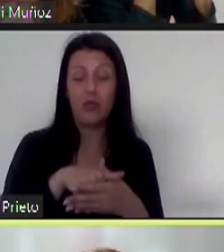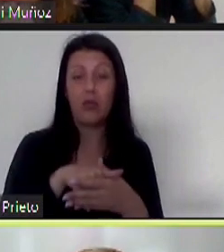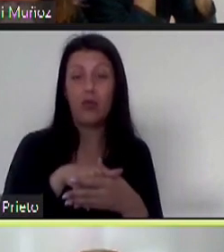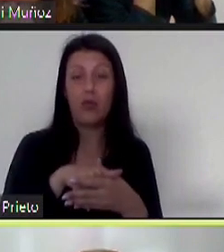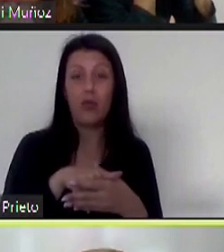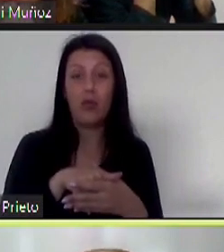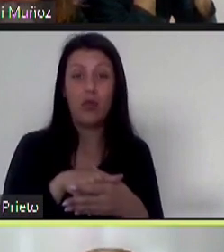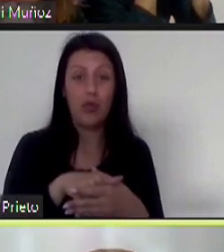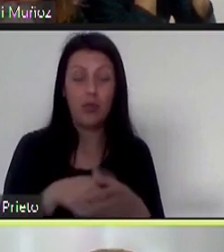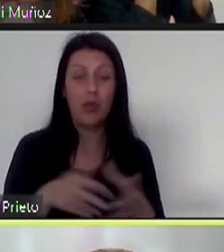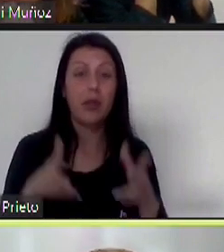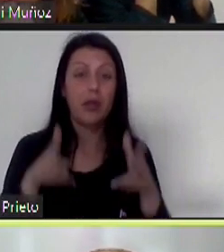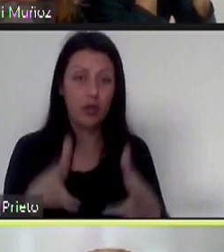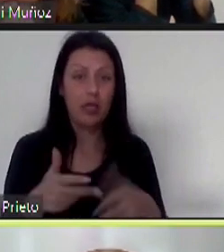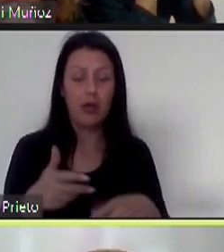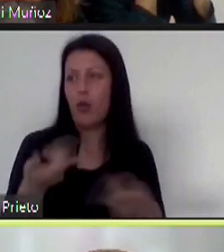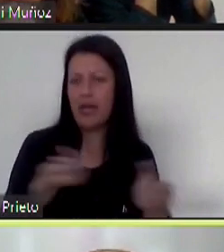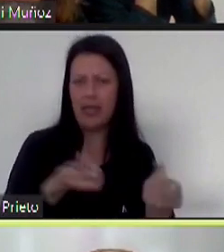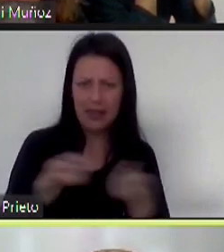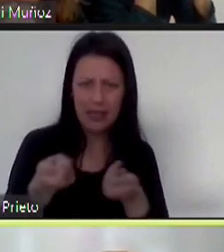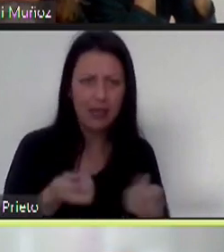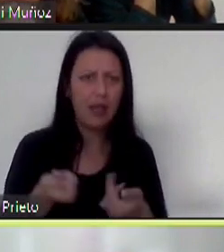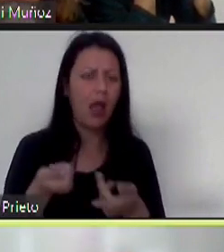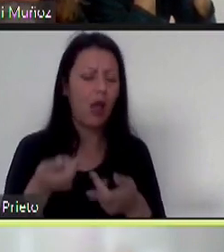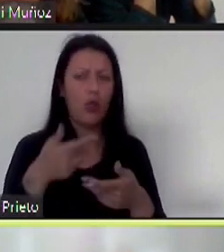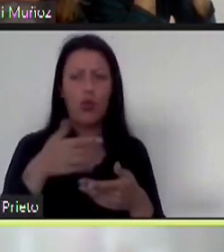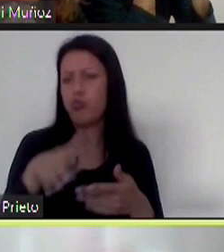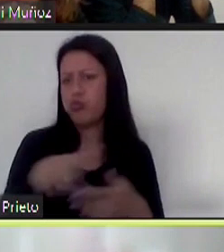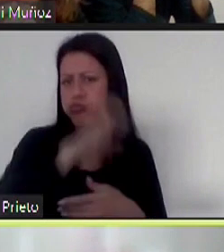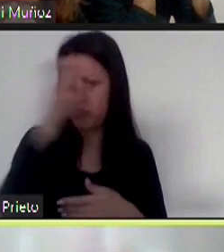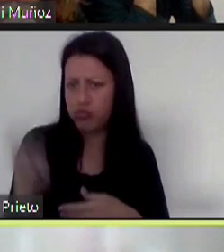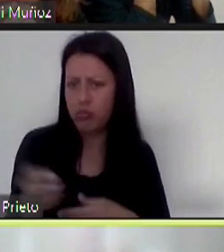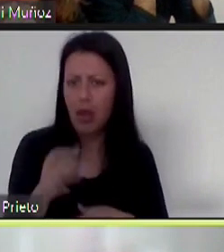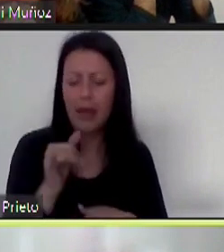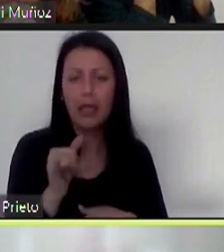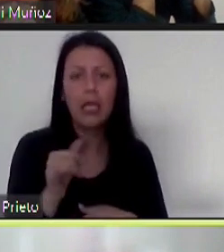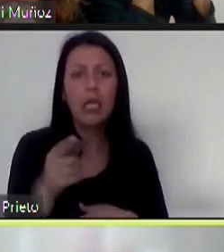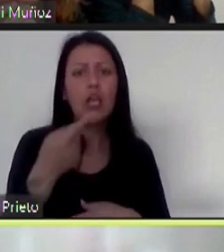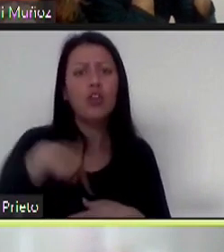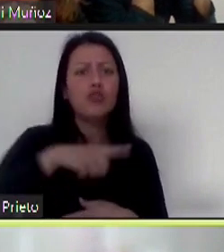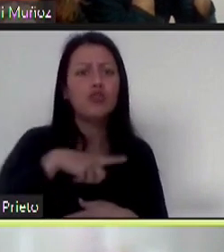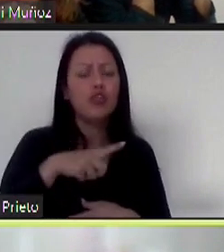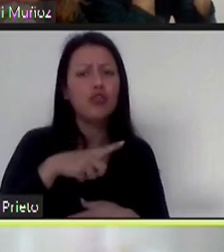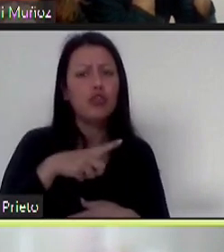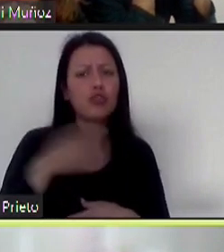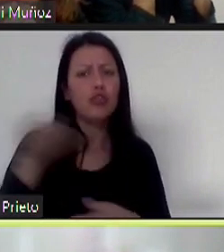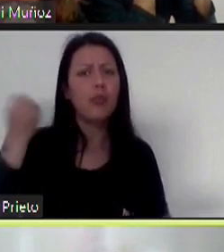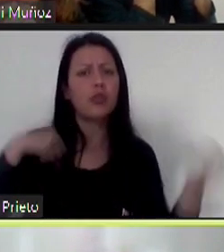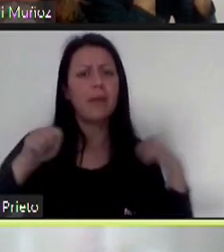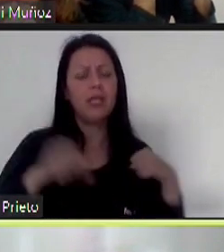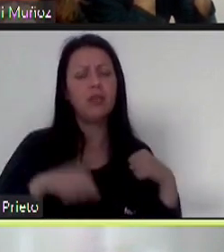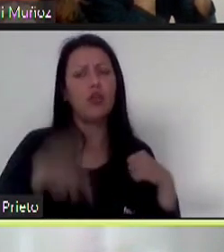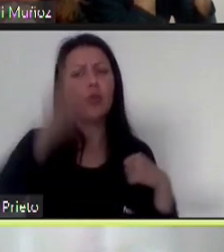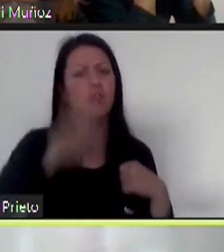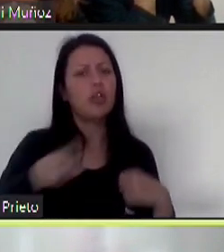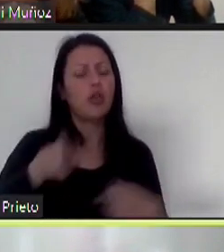hay una emergencia en el hotel o en el establecimiento o en el apartamento, tal, ¿cómo actuamos ante enfermos mentales? Supongo que la actuación